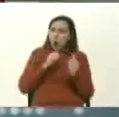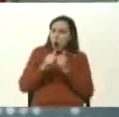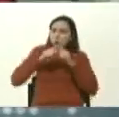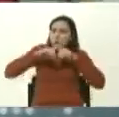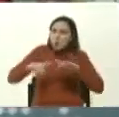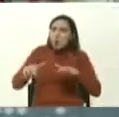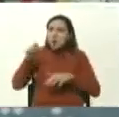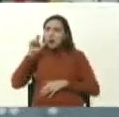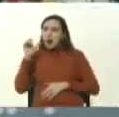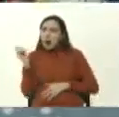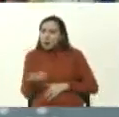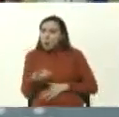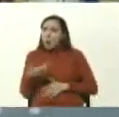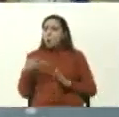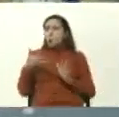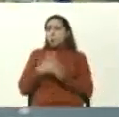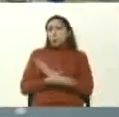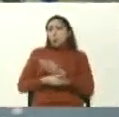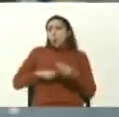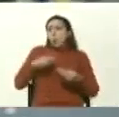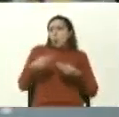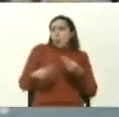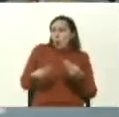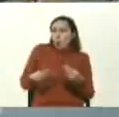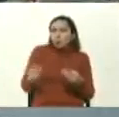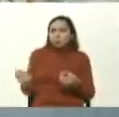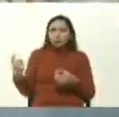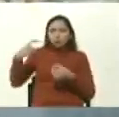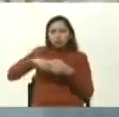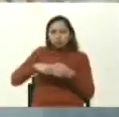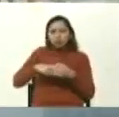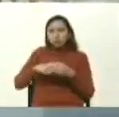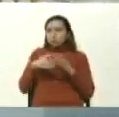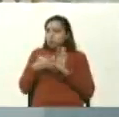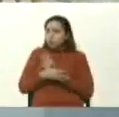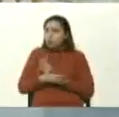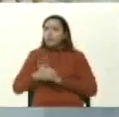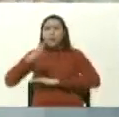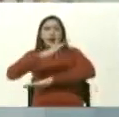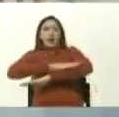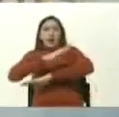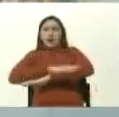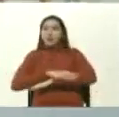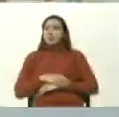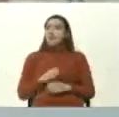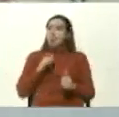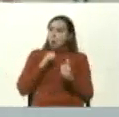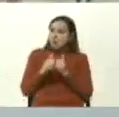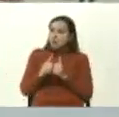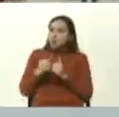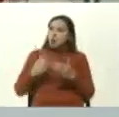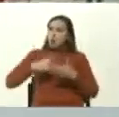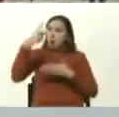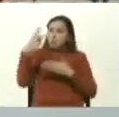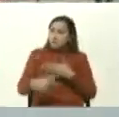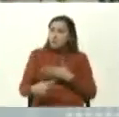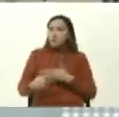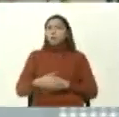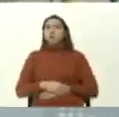el estado Guárico? ¿Cómo se inserta esta unidad de talento deportivo en este programa?